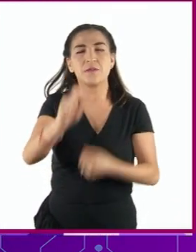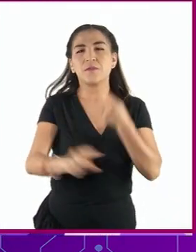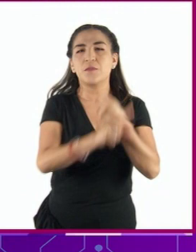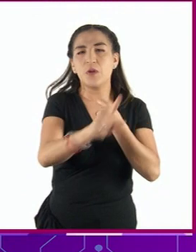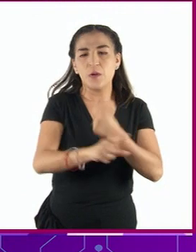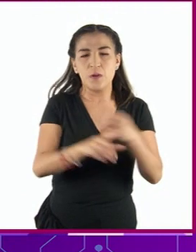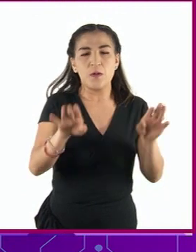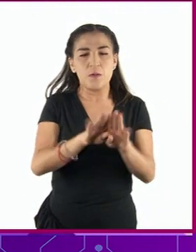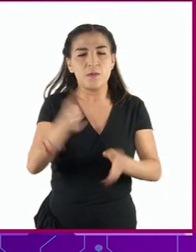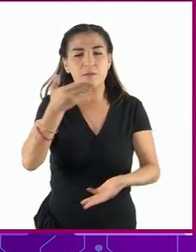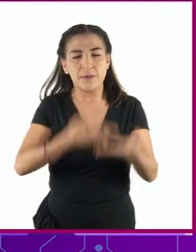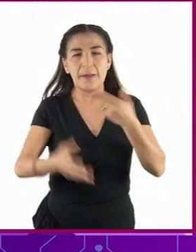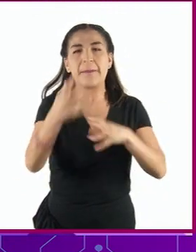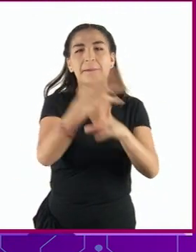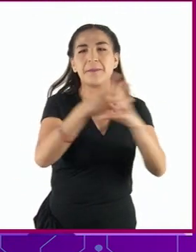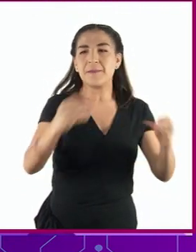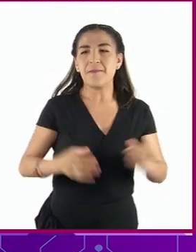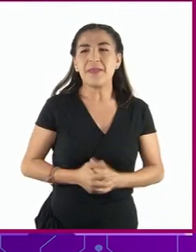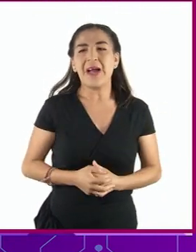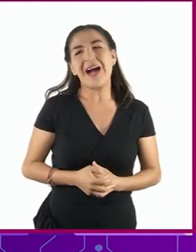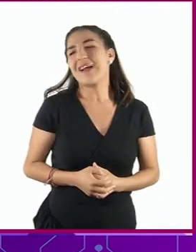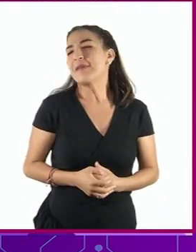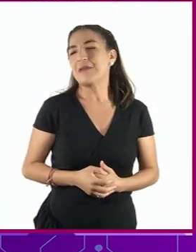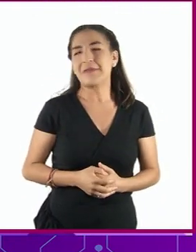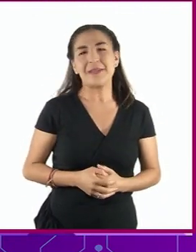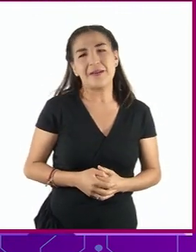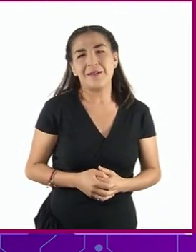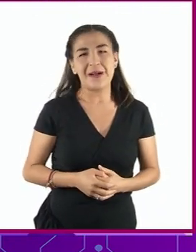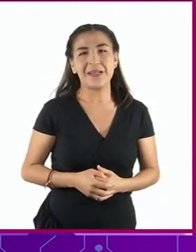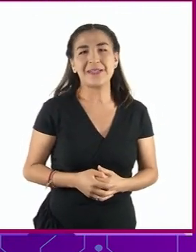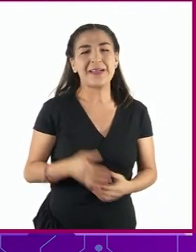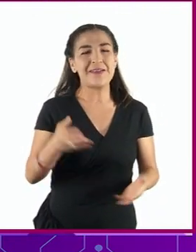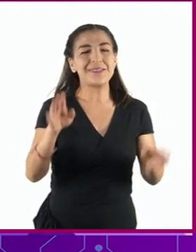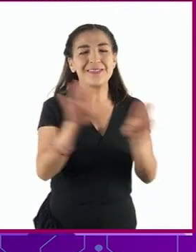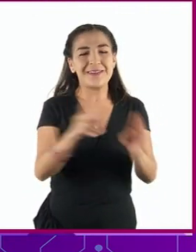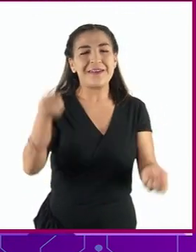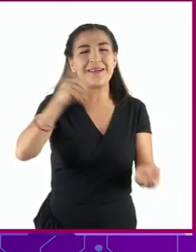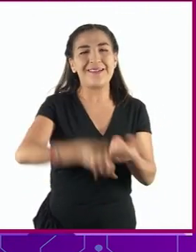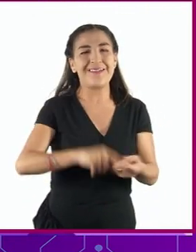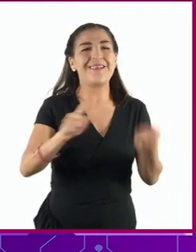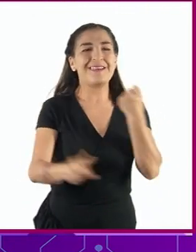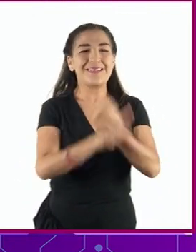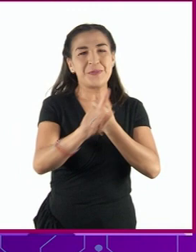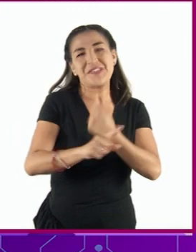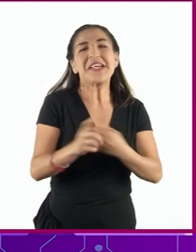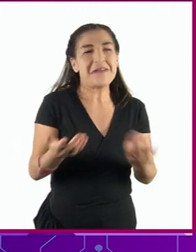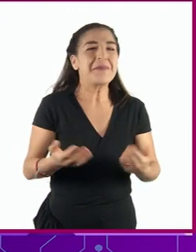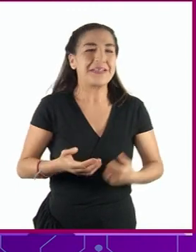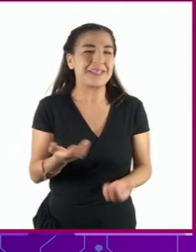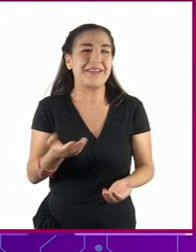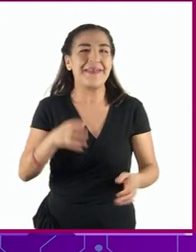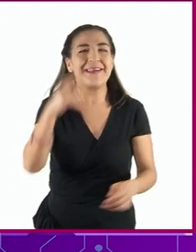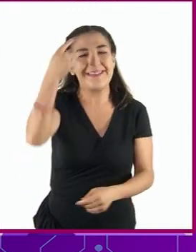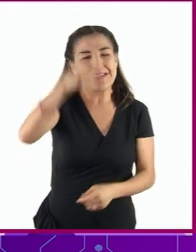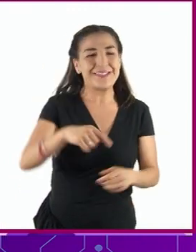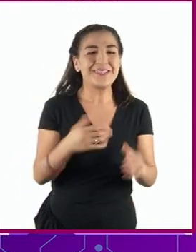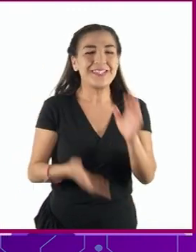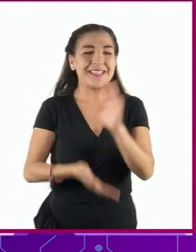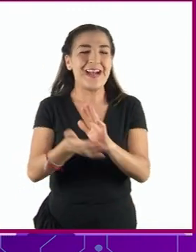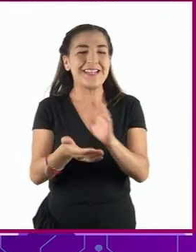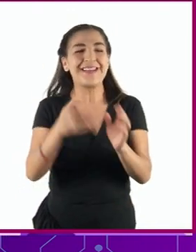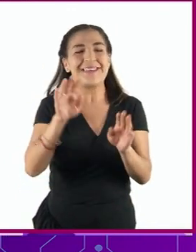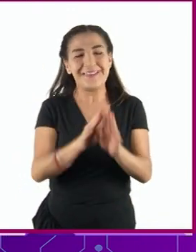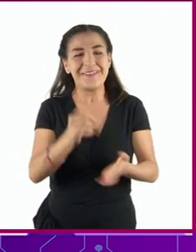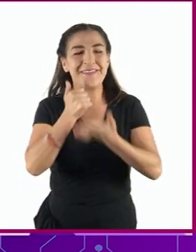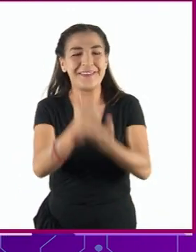de la mediación? ¿Cuáles son los beneficios de la mediación? Mencionen algunas cualidades que caracterizan